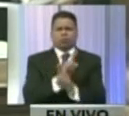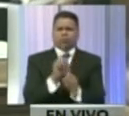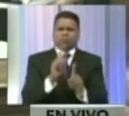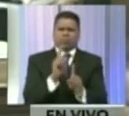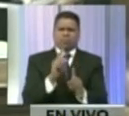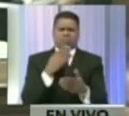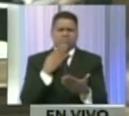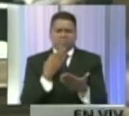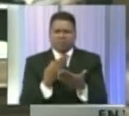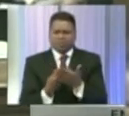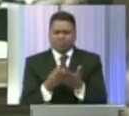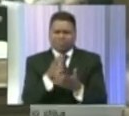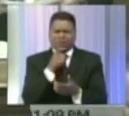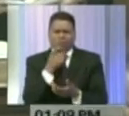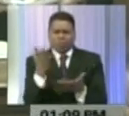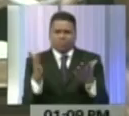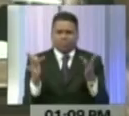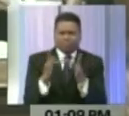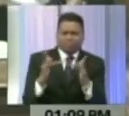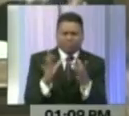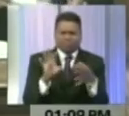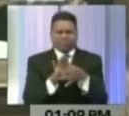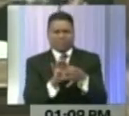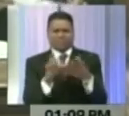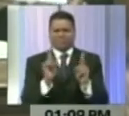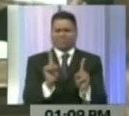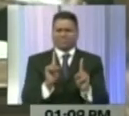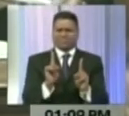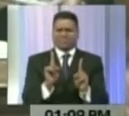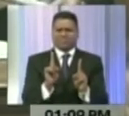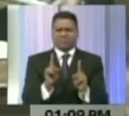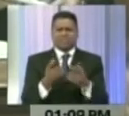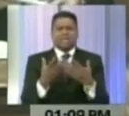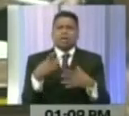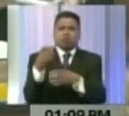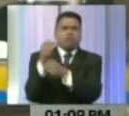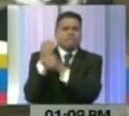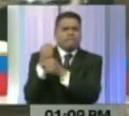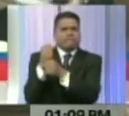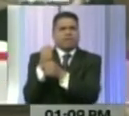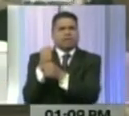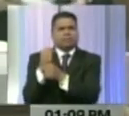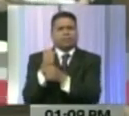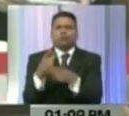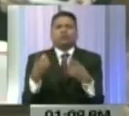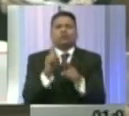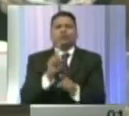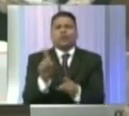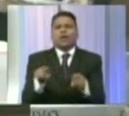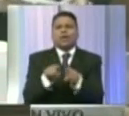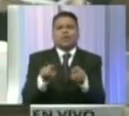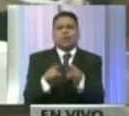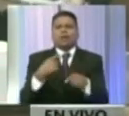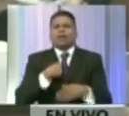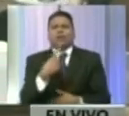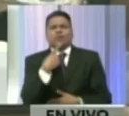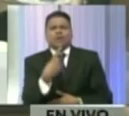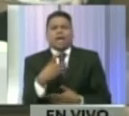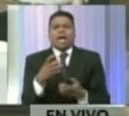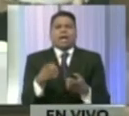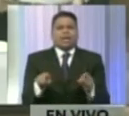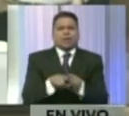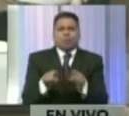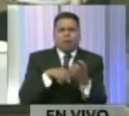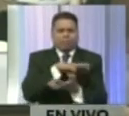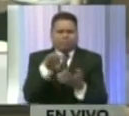papa. Sí tiene que ver, Ismael. Tiene que ver con la papa, que la gente tome confianza. No es lo mismo que yo venga aquí como perro y gato con